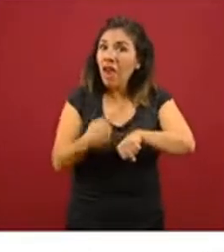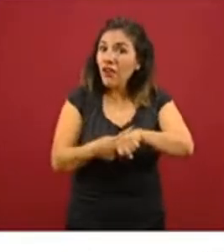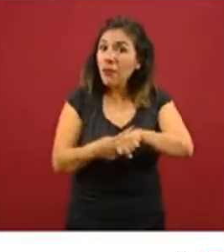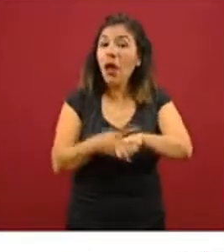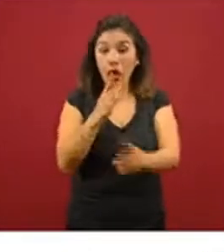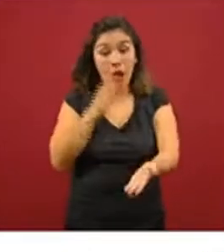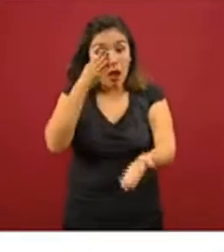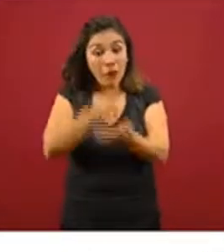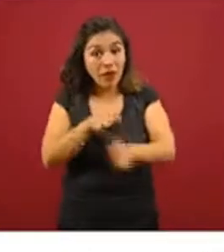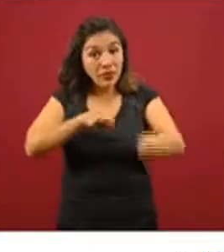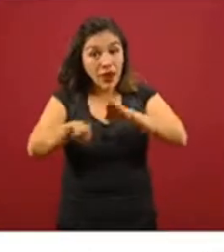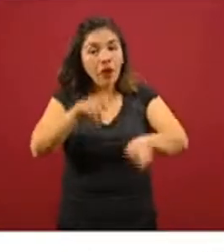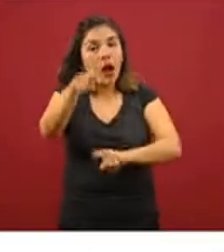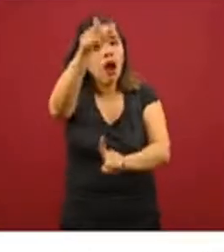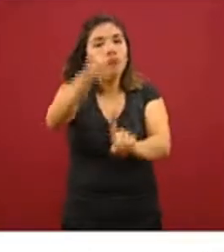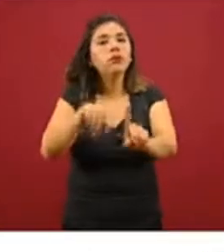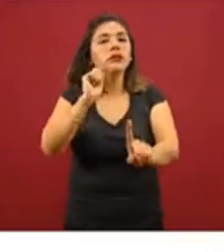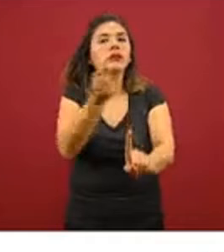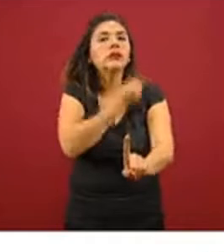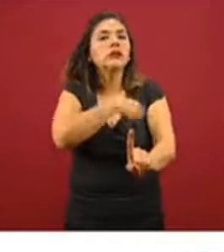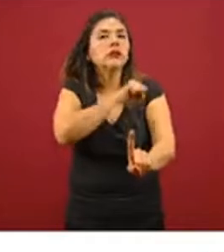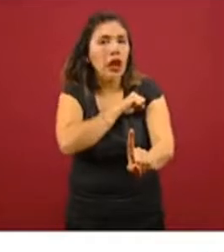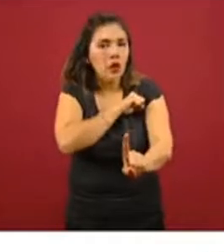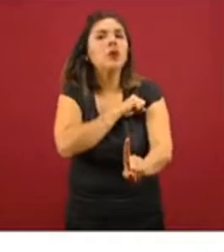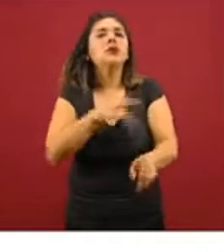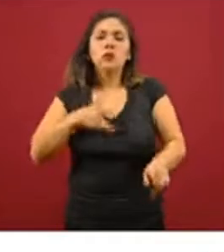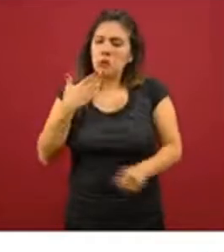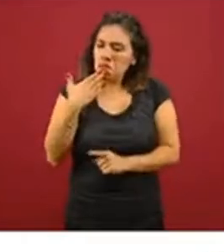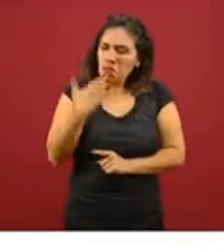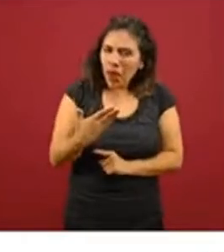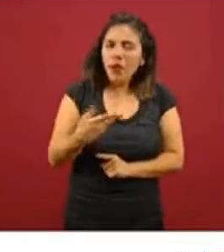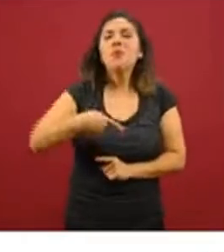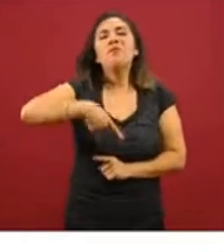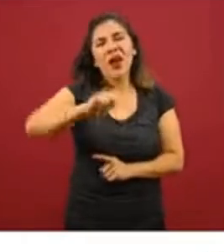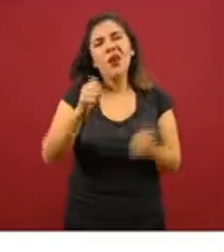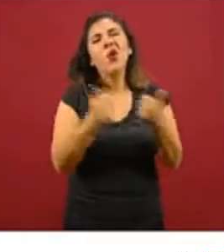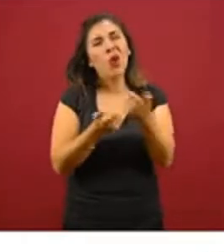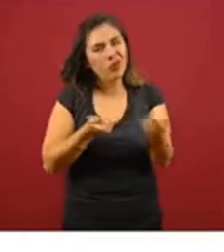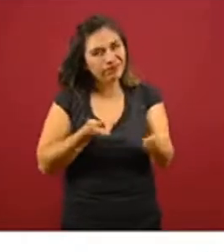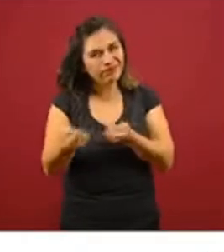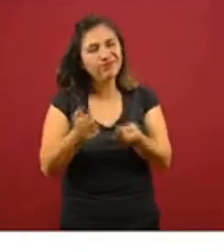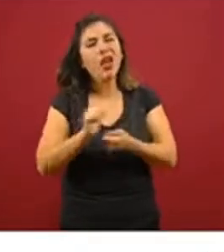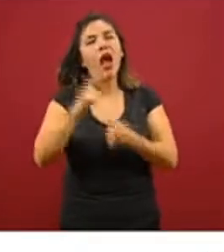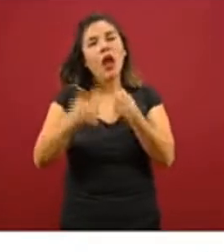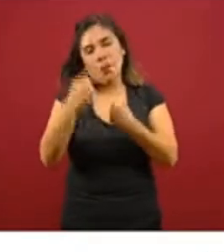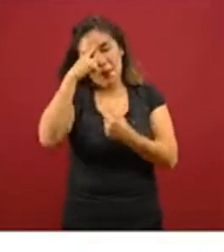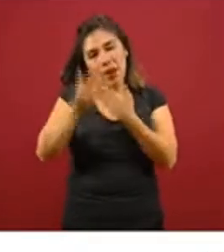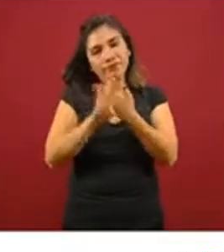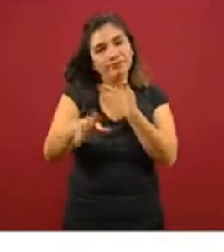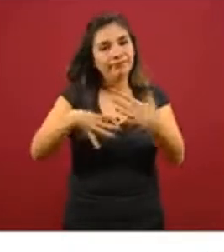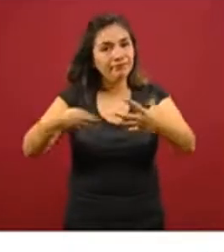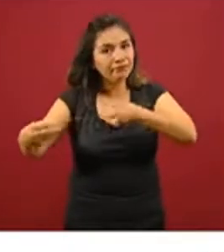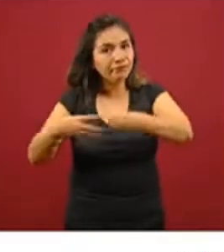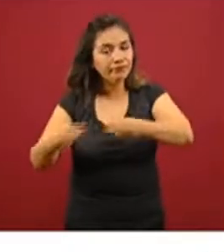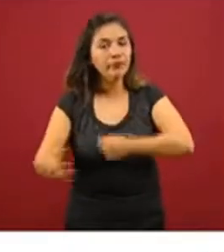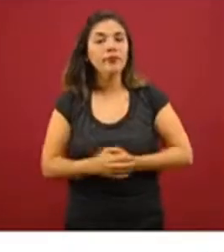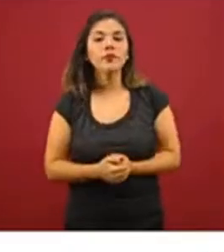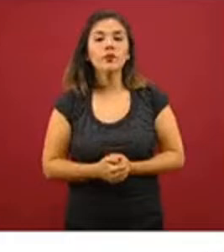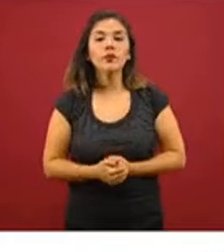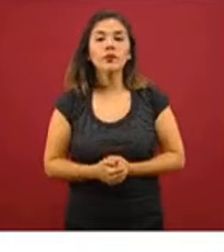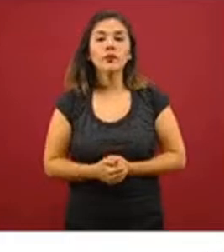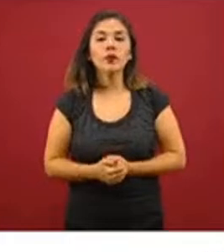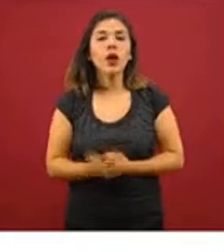laborar es porque están asintomáticas, pero aún así hay medidas que hay que llevar a cabo para evitar los contagios. En el caso de